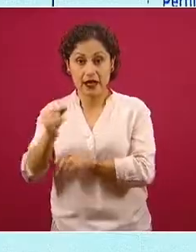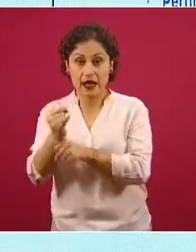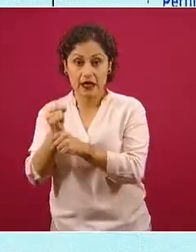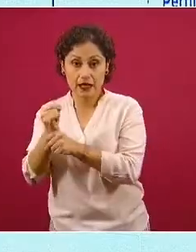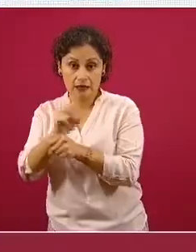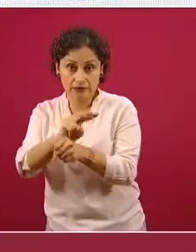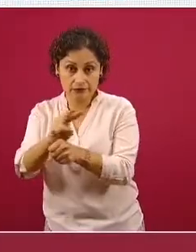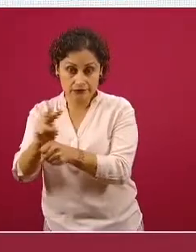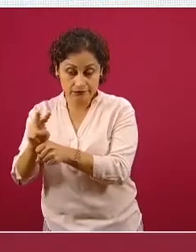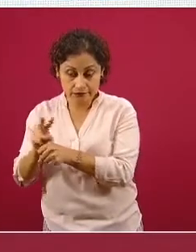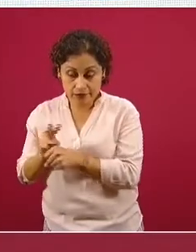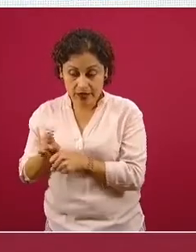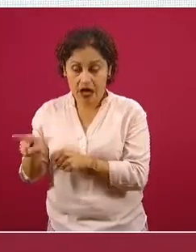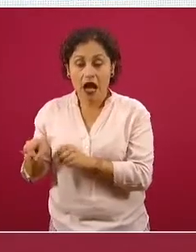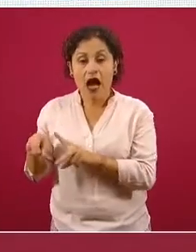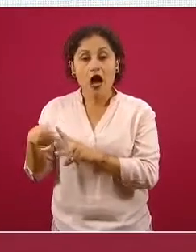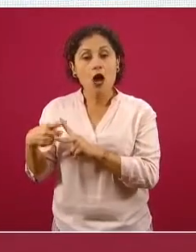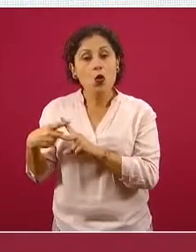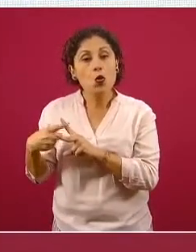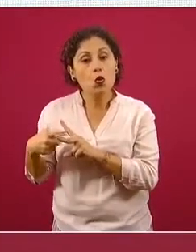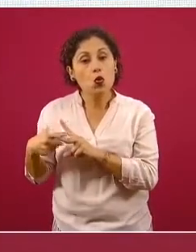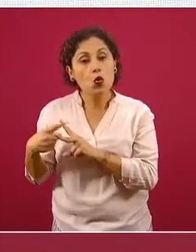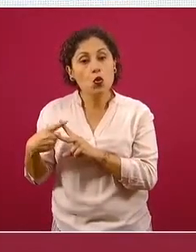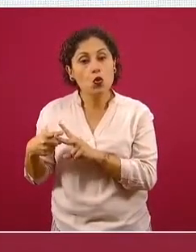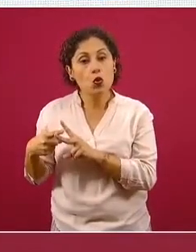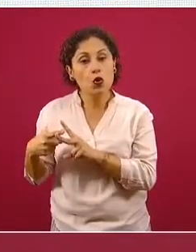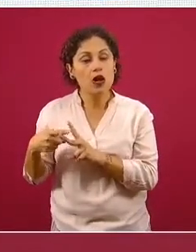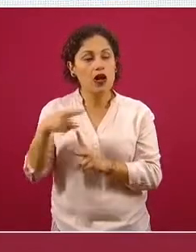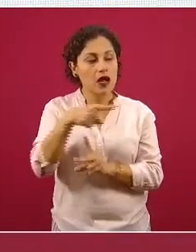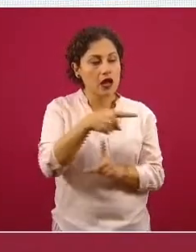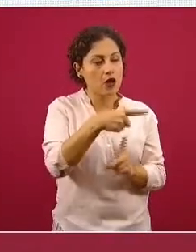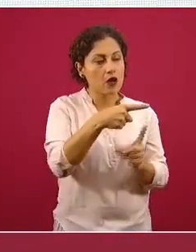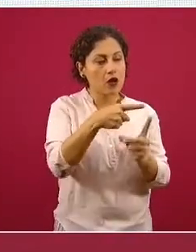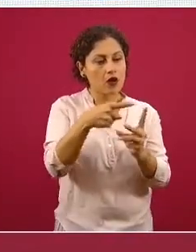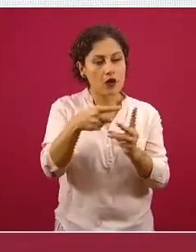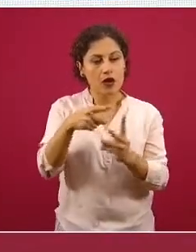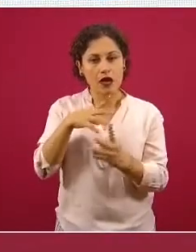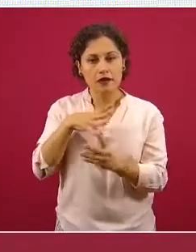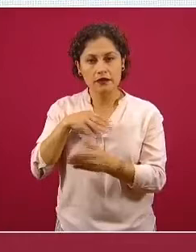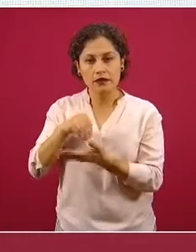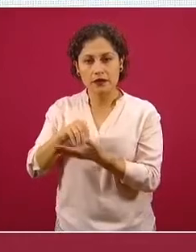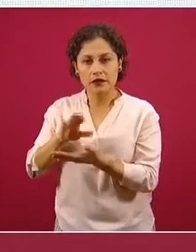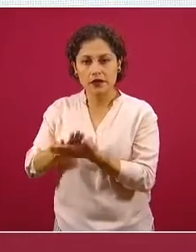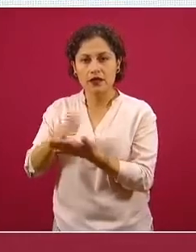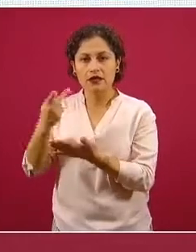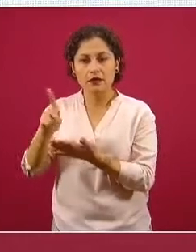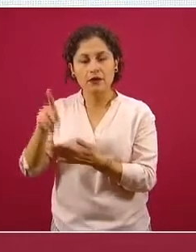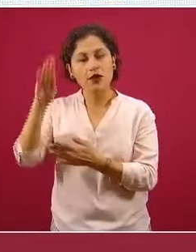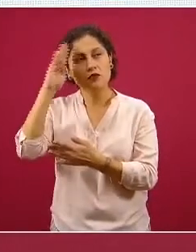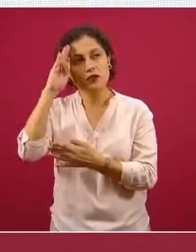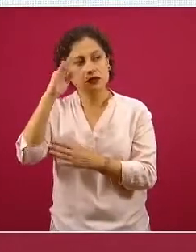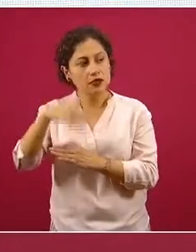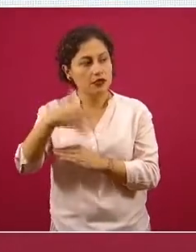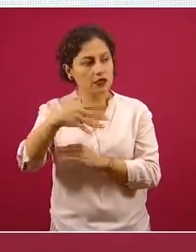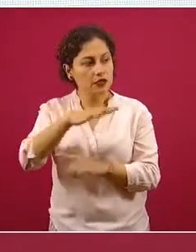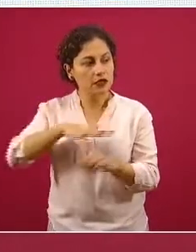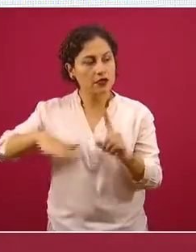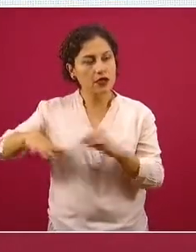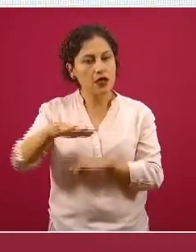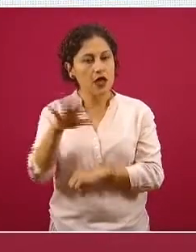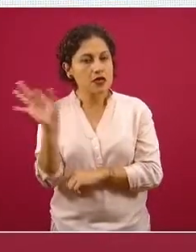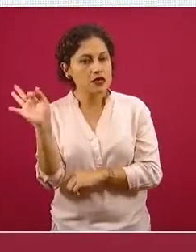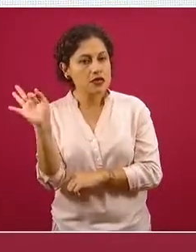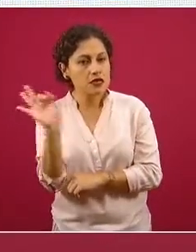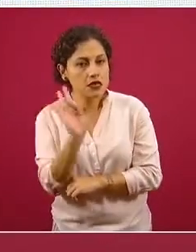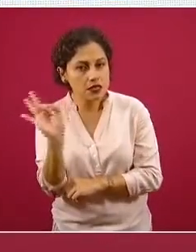casos leves y entonces se hace una adaptación para expandir el número con estimaciones que